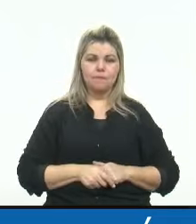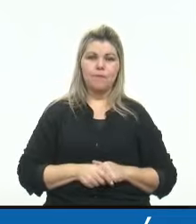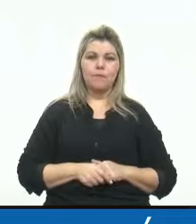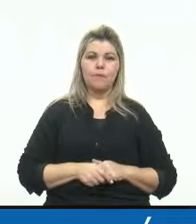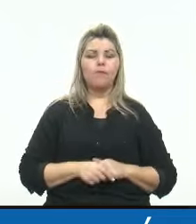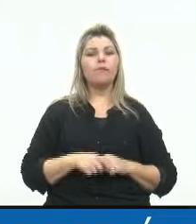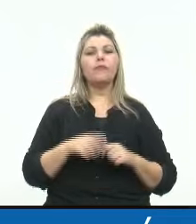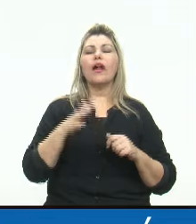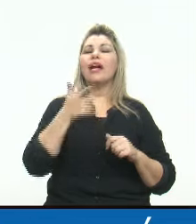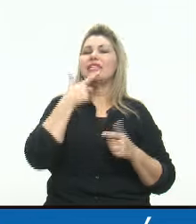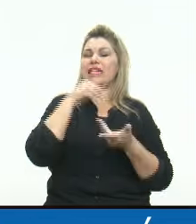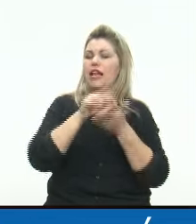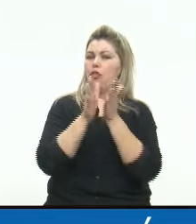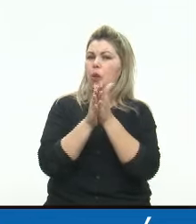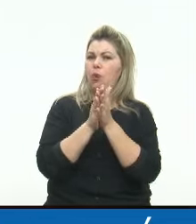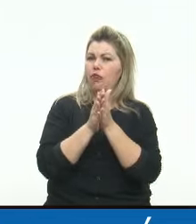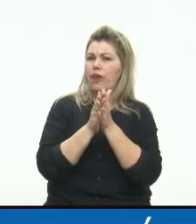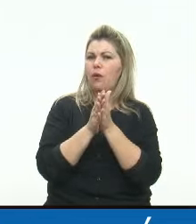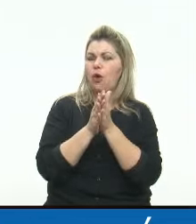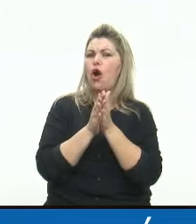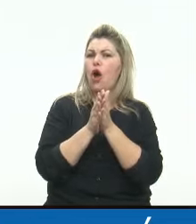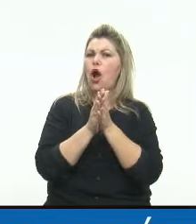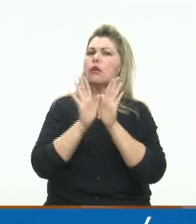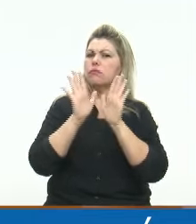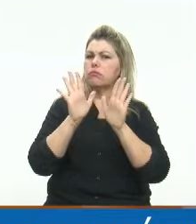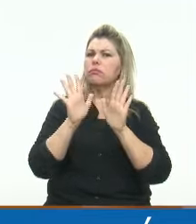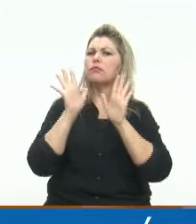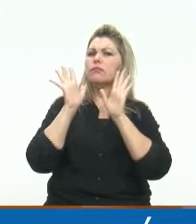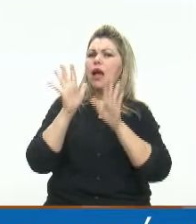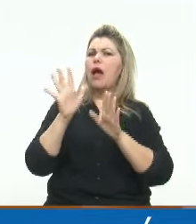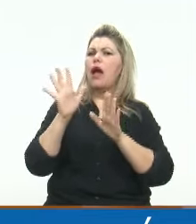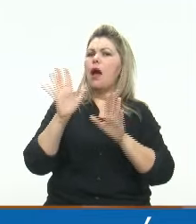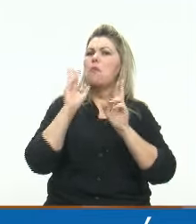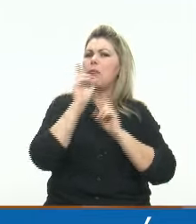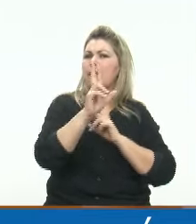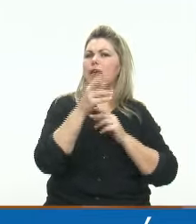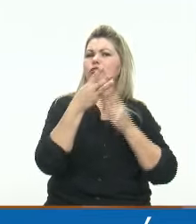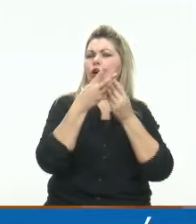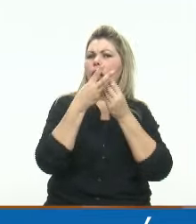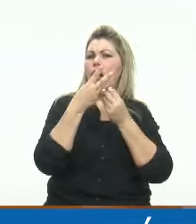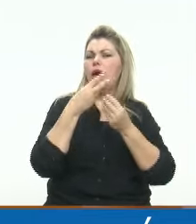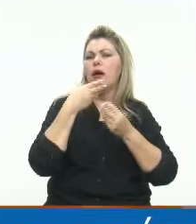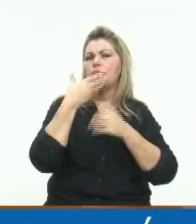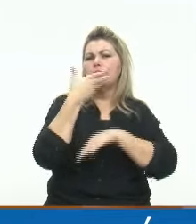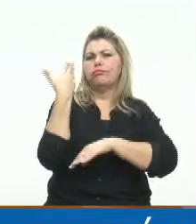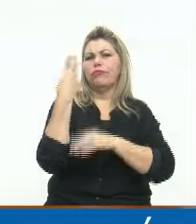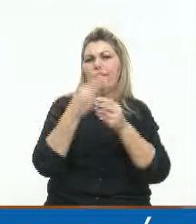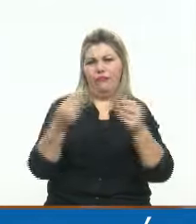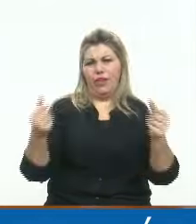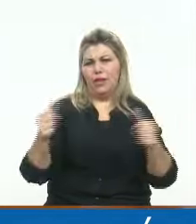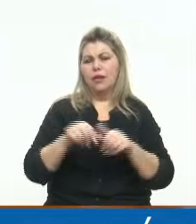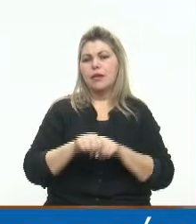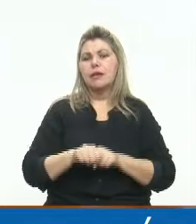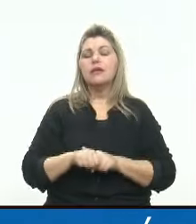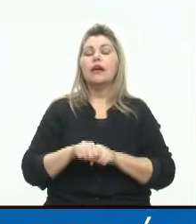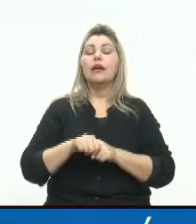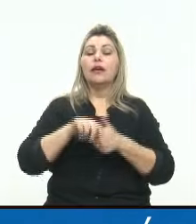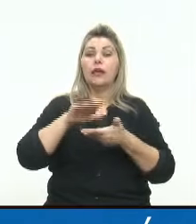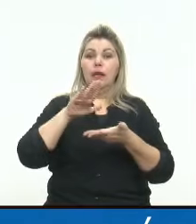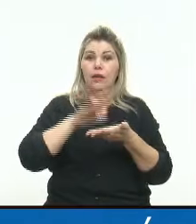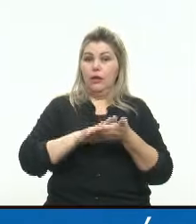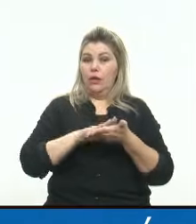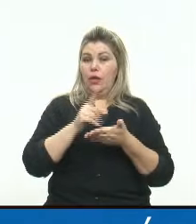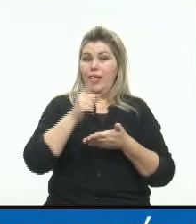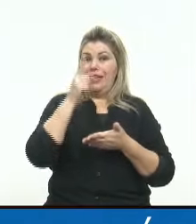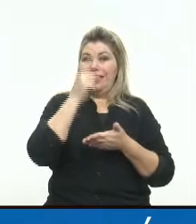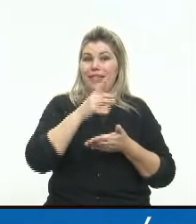Por favor, senadora, deje que concluya el jefe de gabinete. ¿No? Con respecto a la pregunta 748 sobre los ATN, no